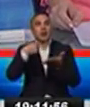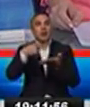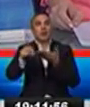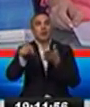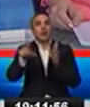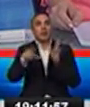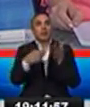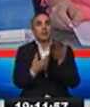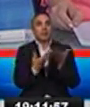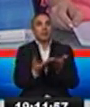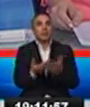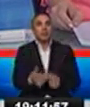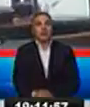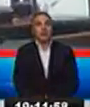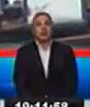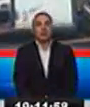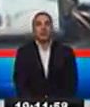documento.